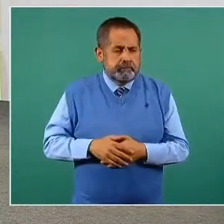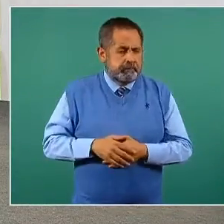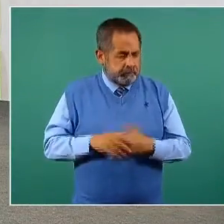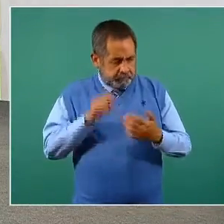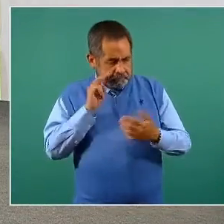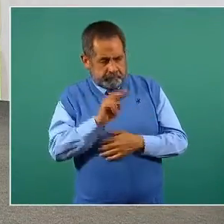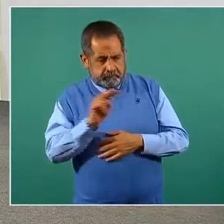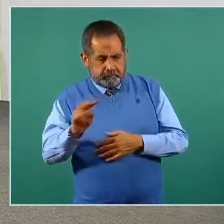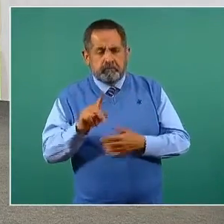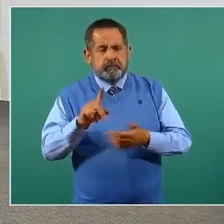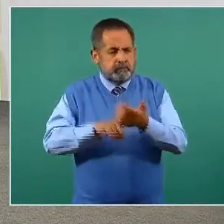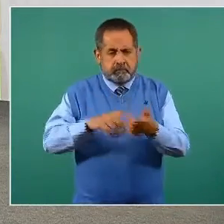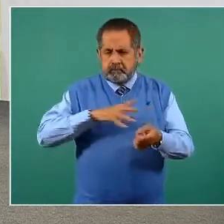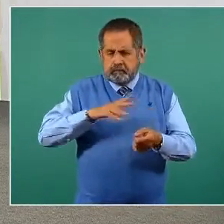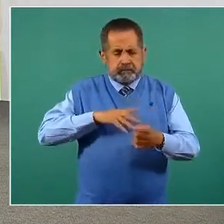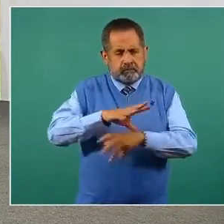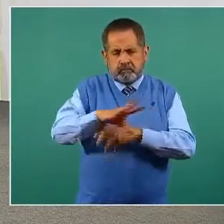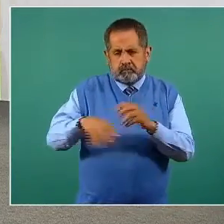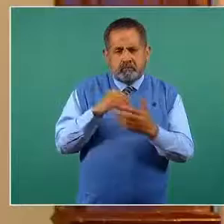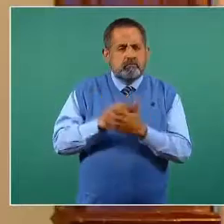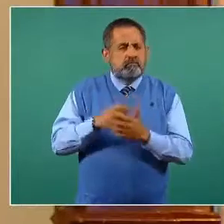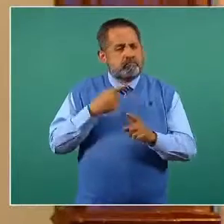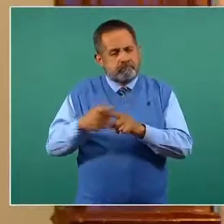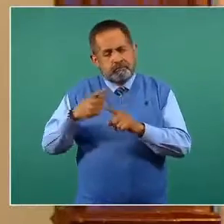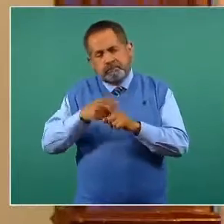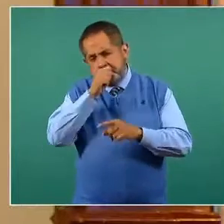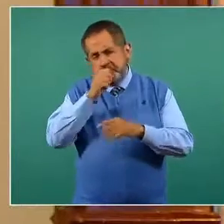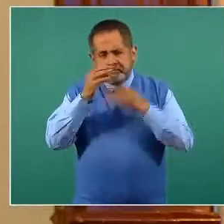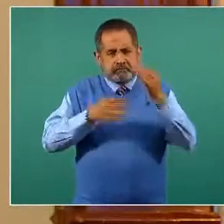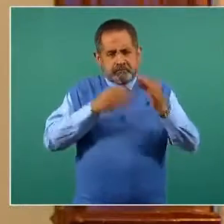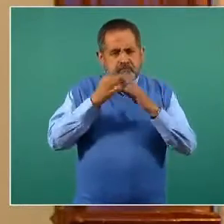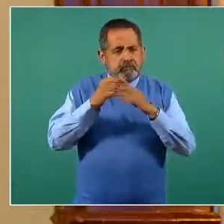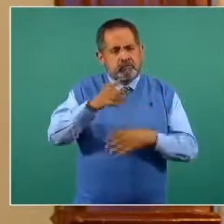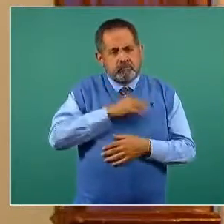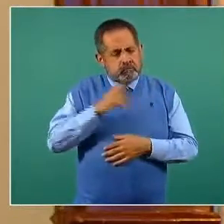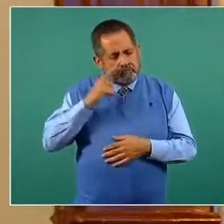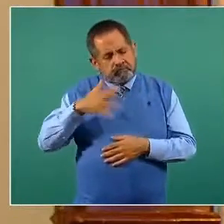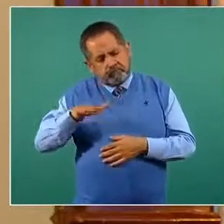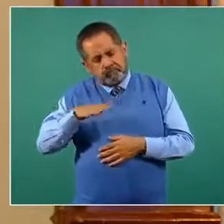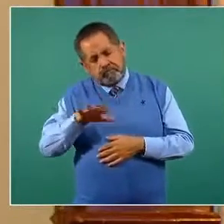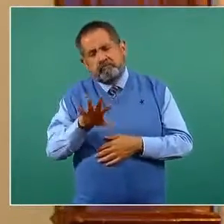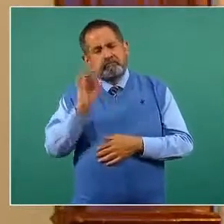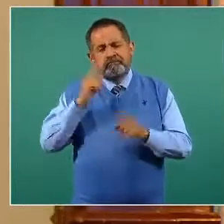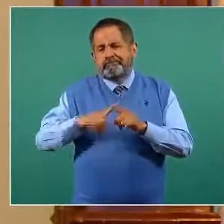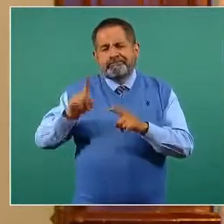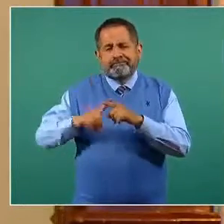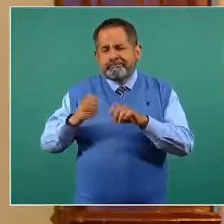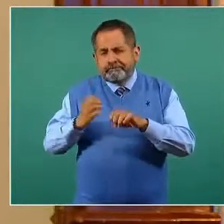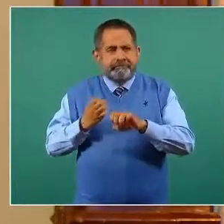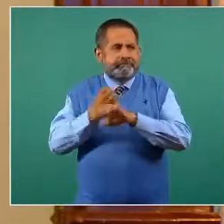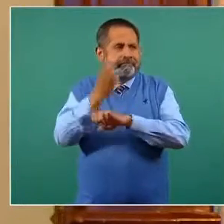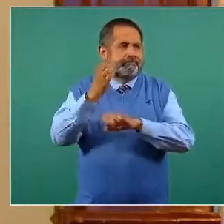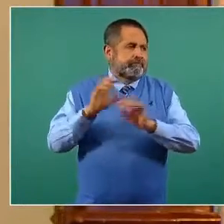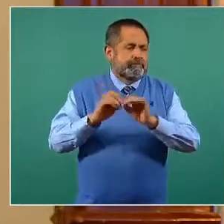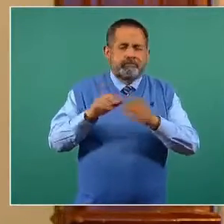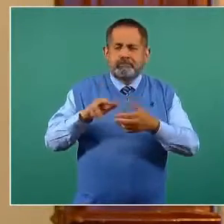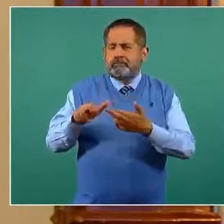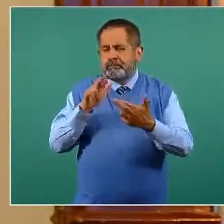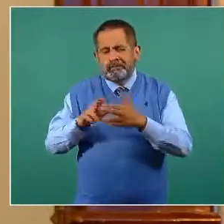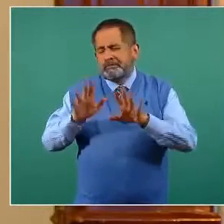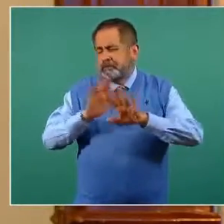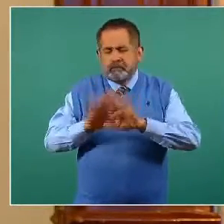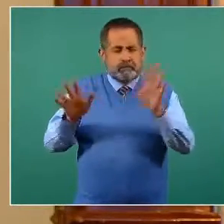en la página principal y hay toda una serie de herramientas para que ustedes puedan buscarlos por entidad federativa, por ejemplo, o por otros